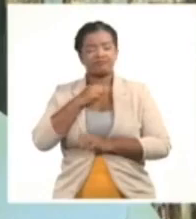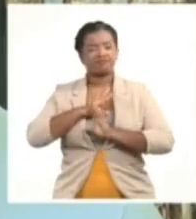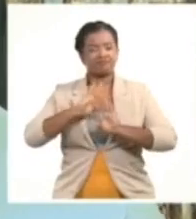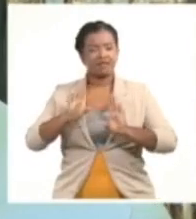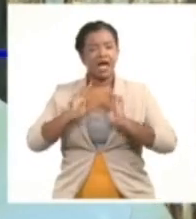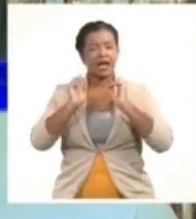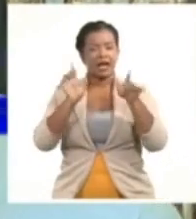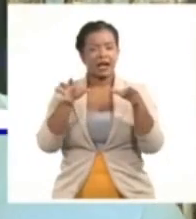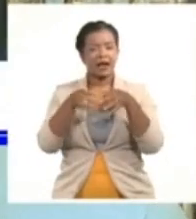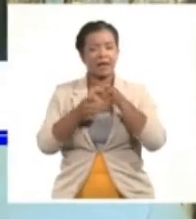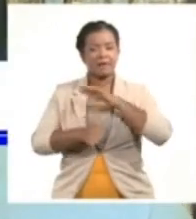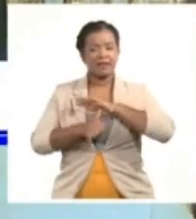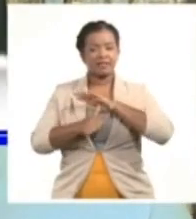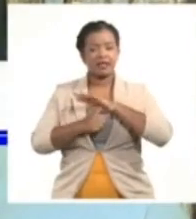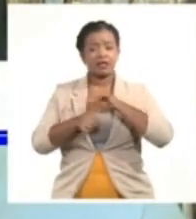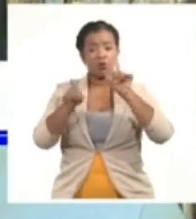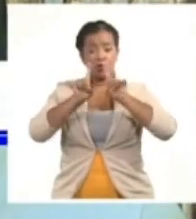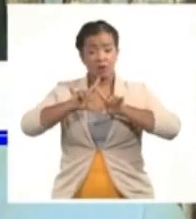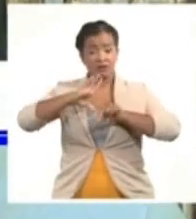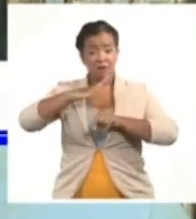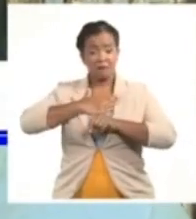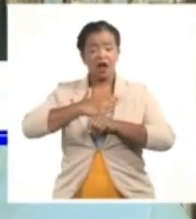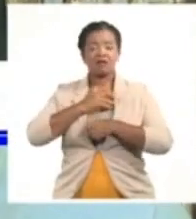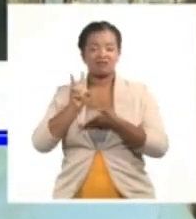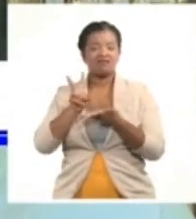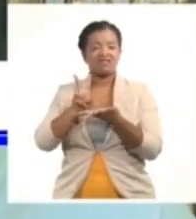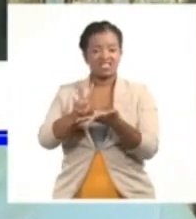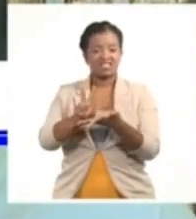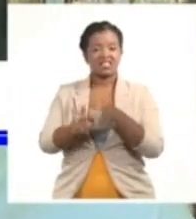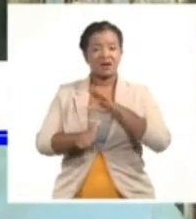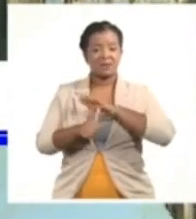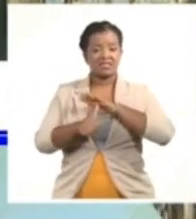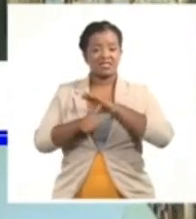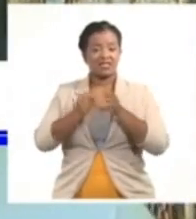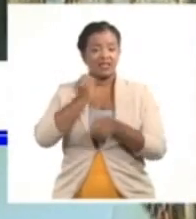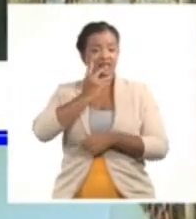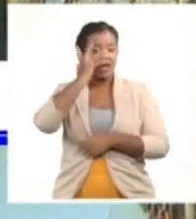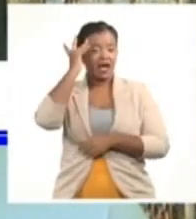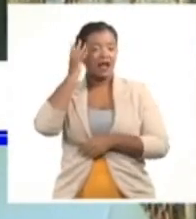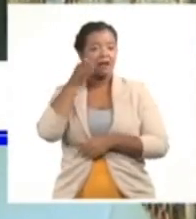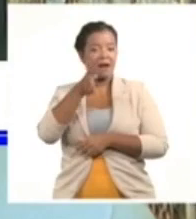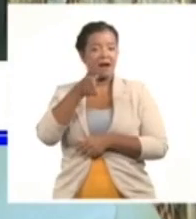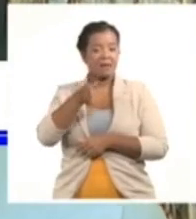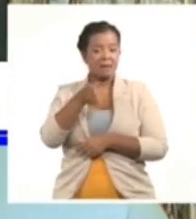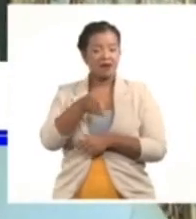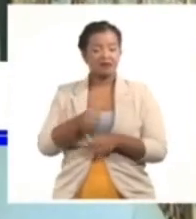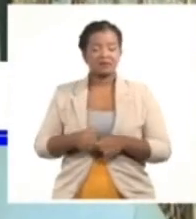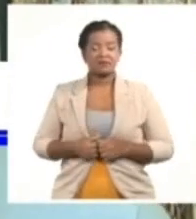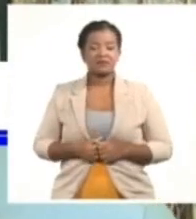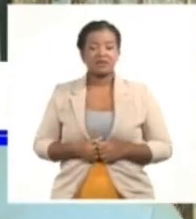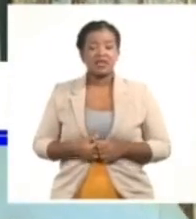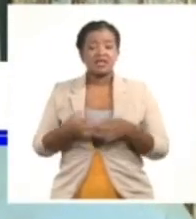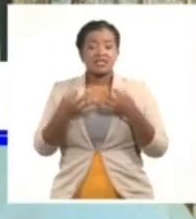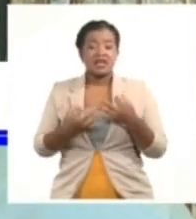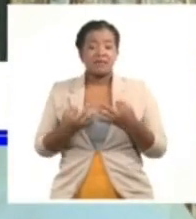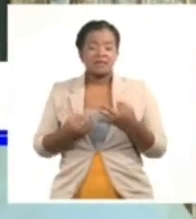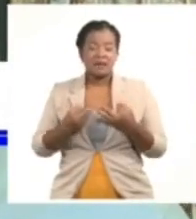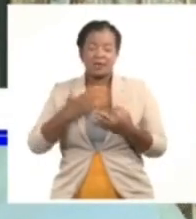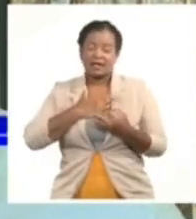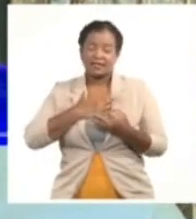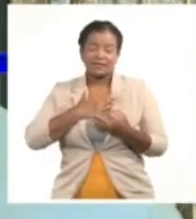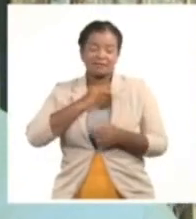presidentes incluso en la misma universidad porque el presidente visita a la universidad menú siempre es un placer reunirse con el